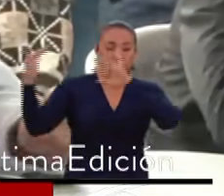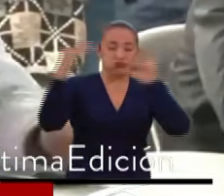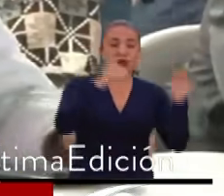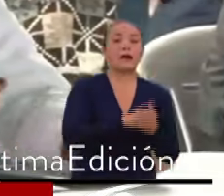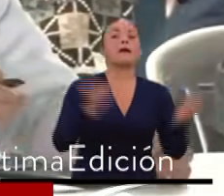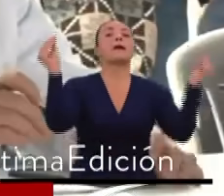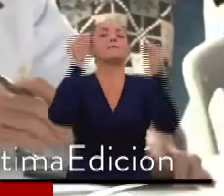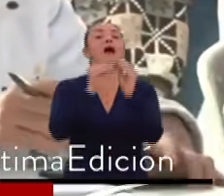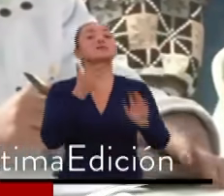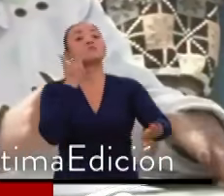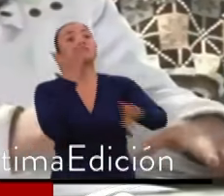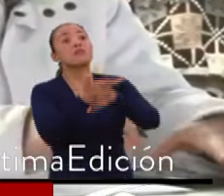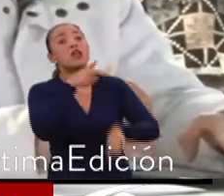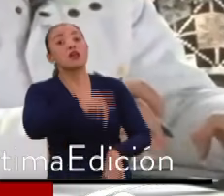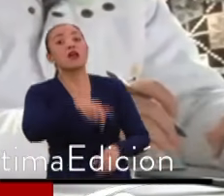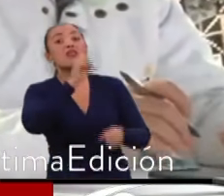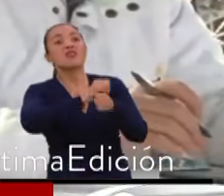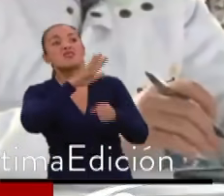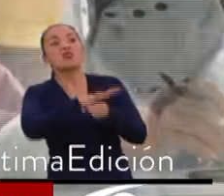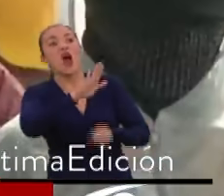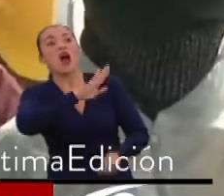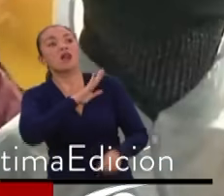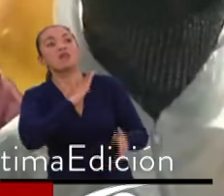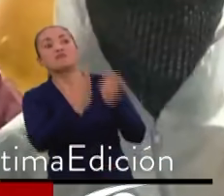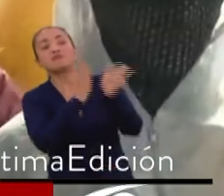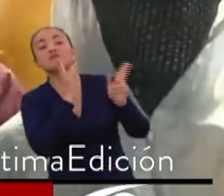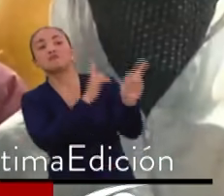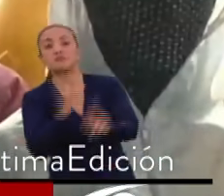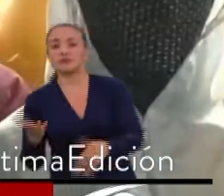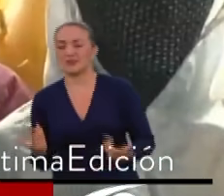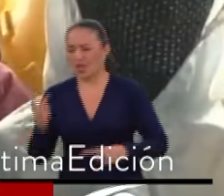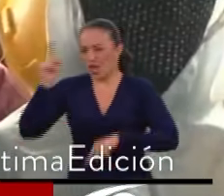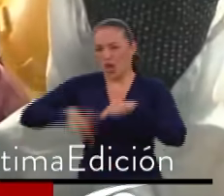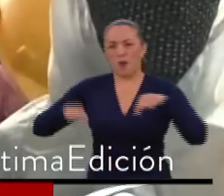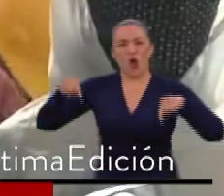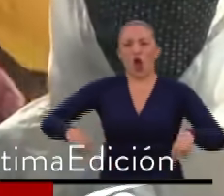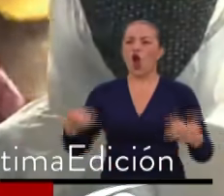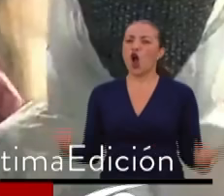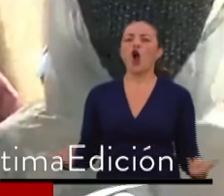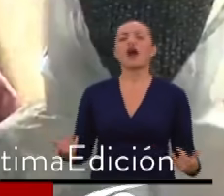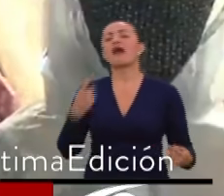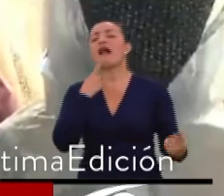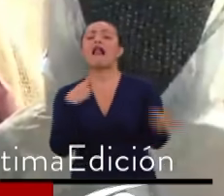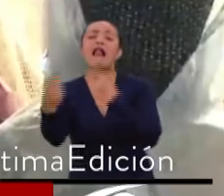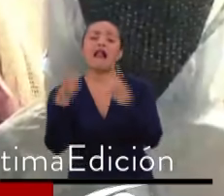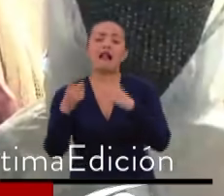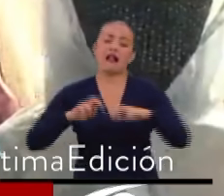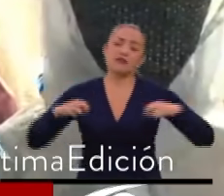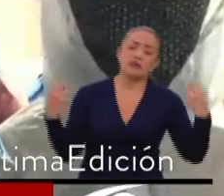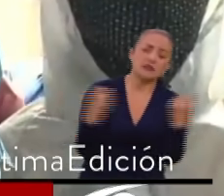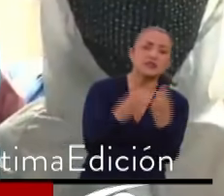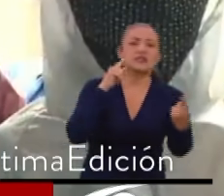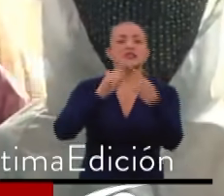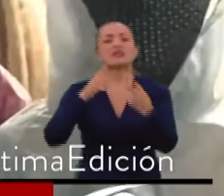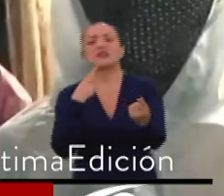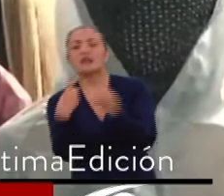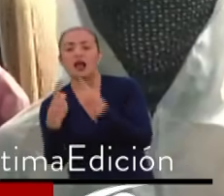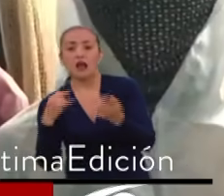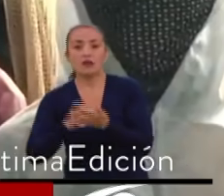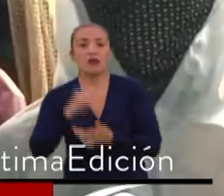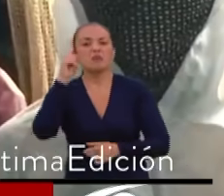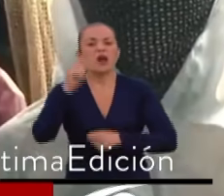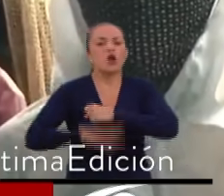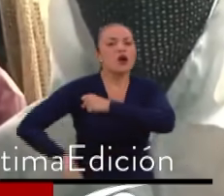distrito respuestas. No podemos venir a decir ahorita que vamos a hacer una mesa de diálogo si nosotros no nos vamos a sentar sobre la base